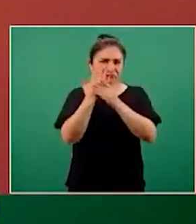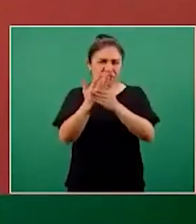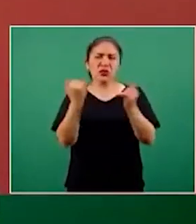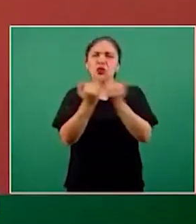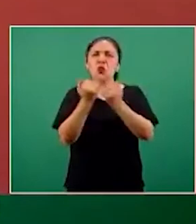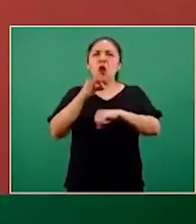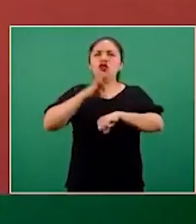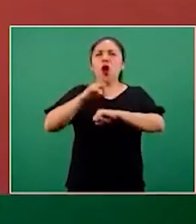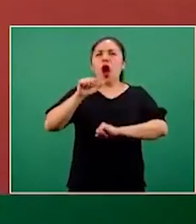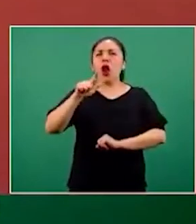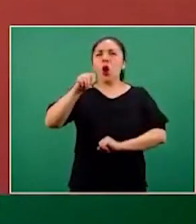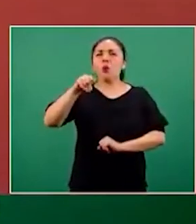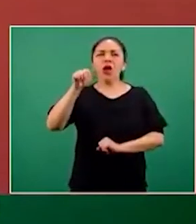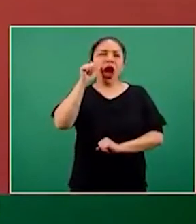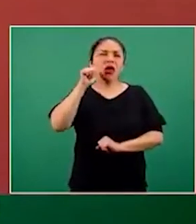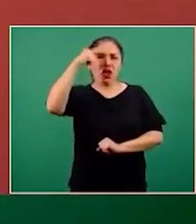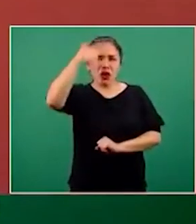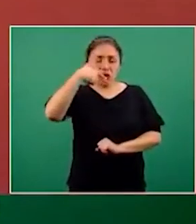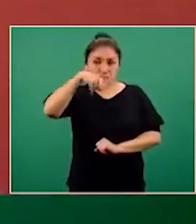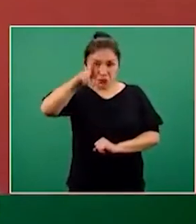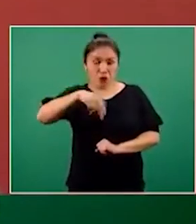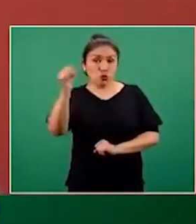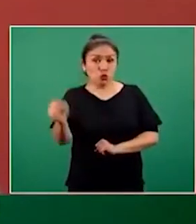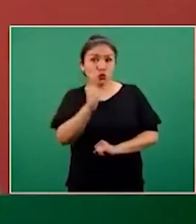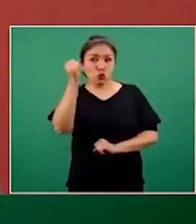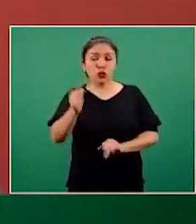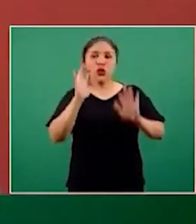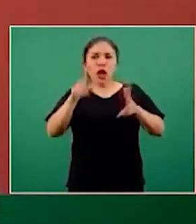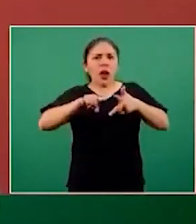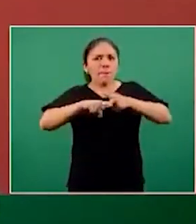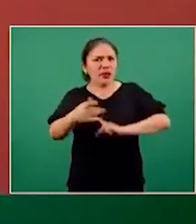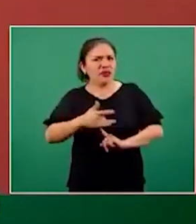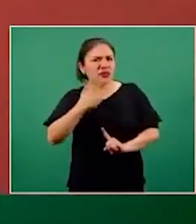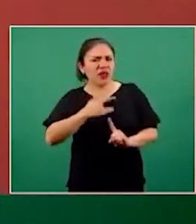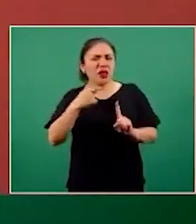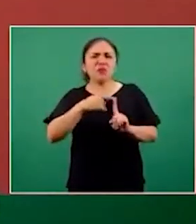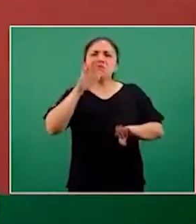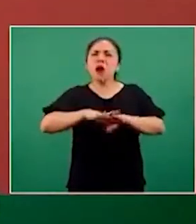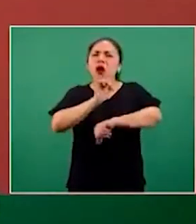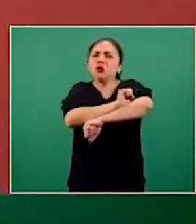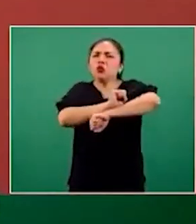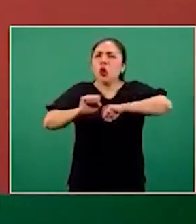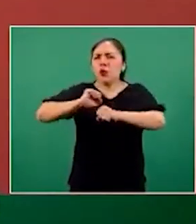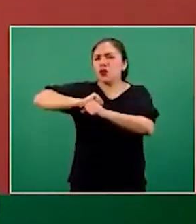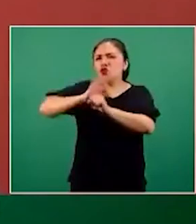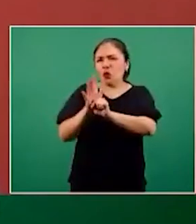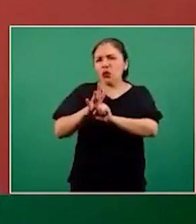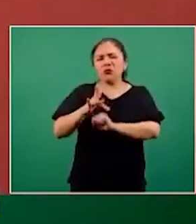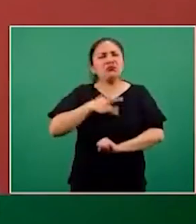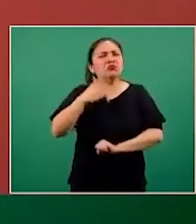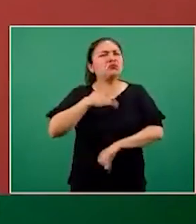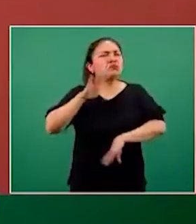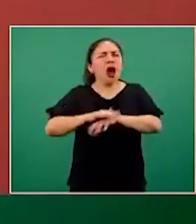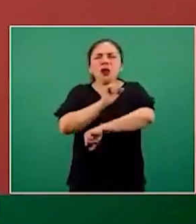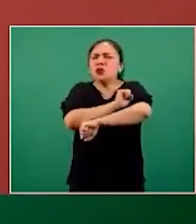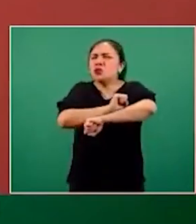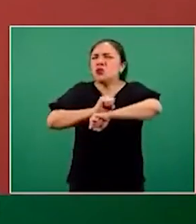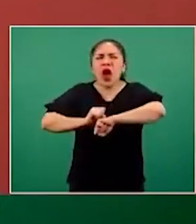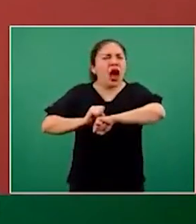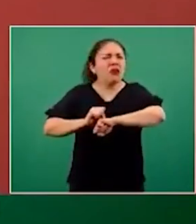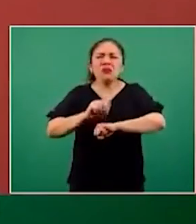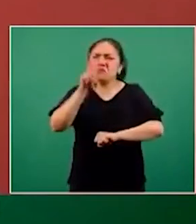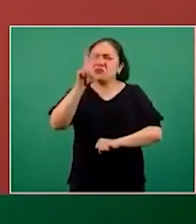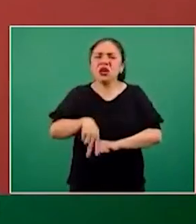Alomía ayer por la noche, afortunadamente abrió con un cuadro clínico de COVID leve, ha tenido síntomas mínimos, básicamente ha tenido